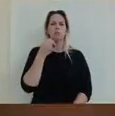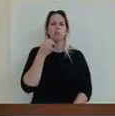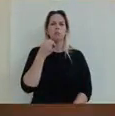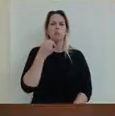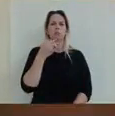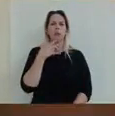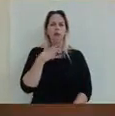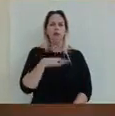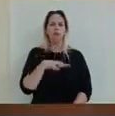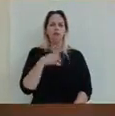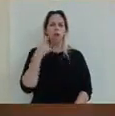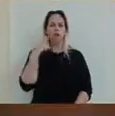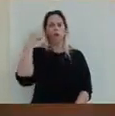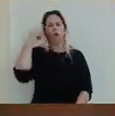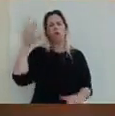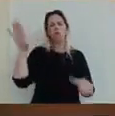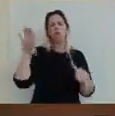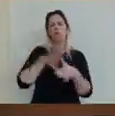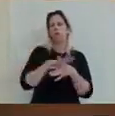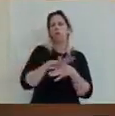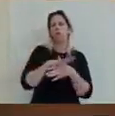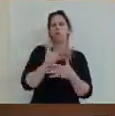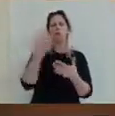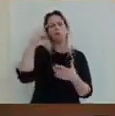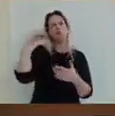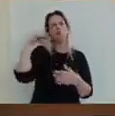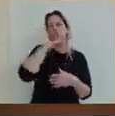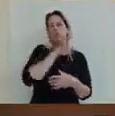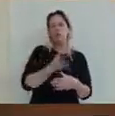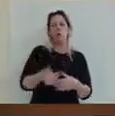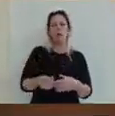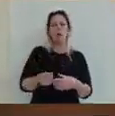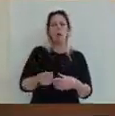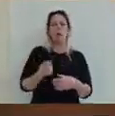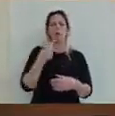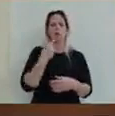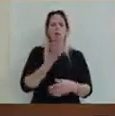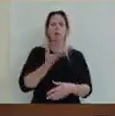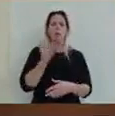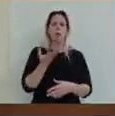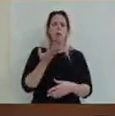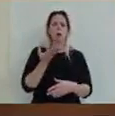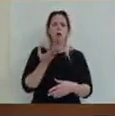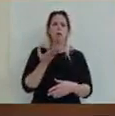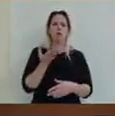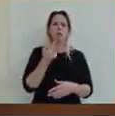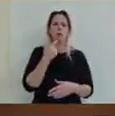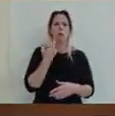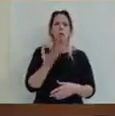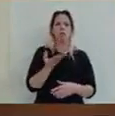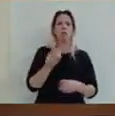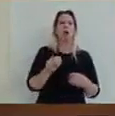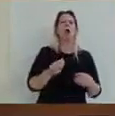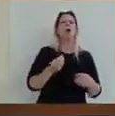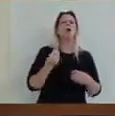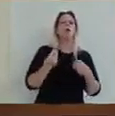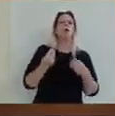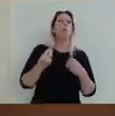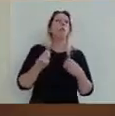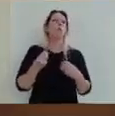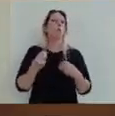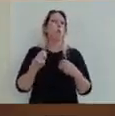habla de solicitar un detalle de cómo se van a ejecutar este tipo de partidas. Y por eso, como